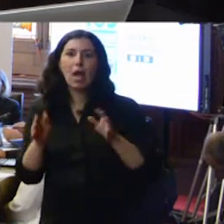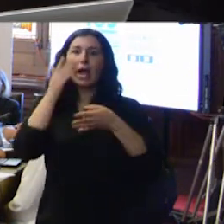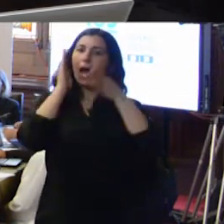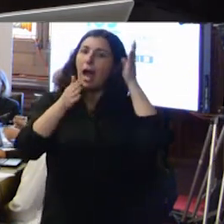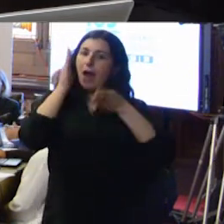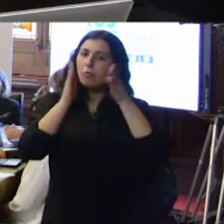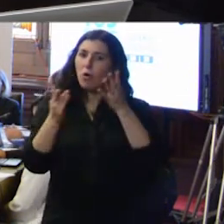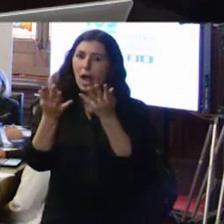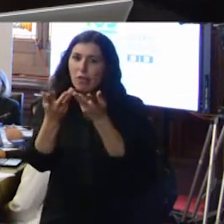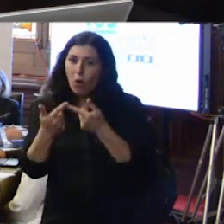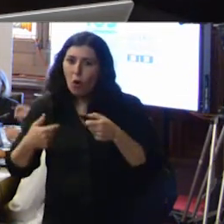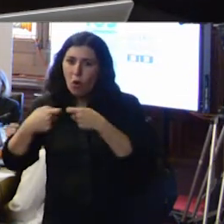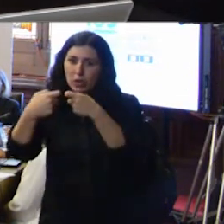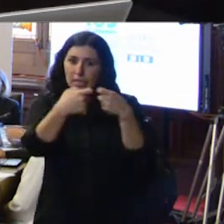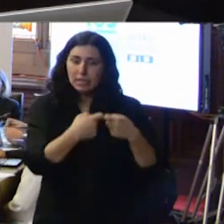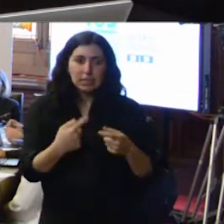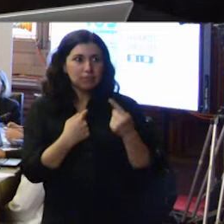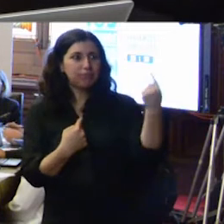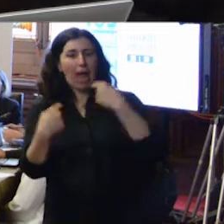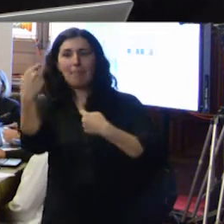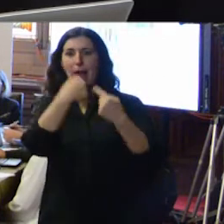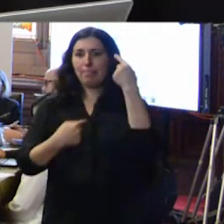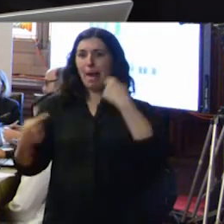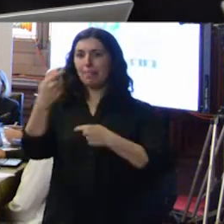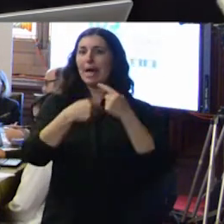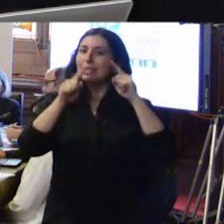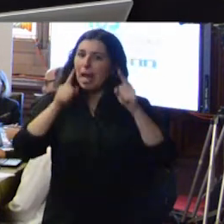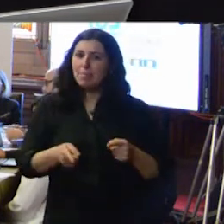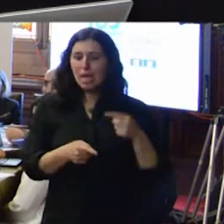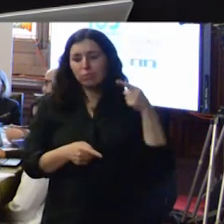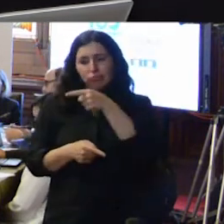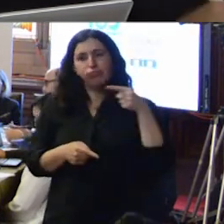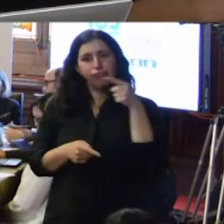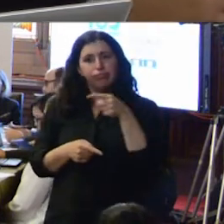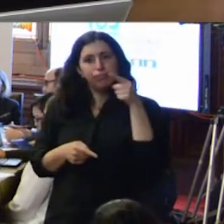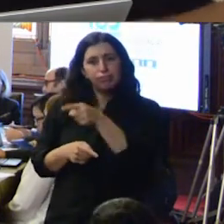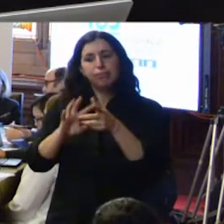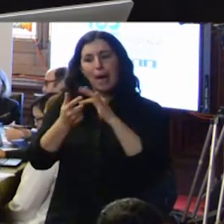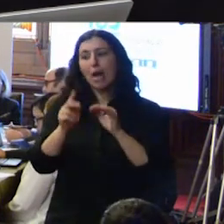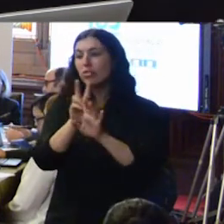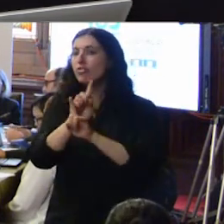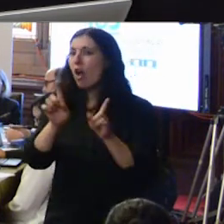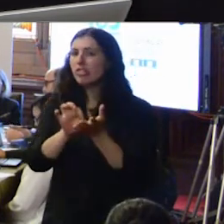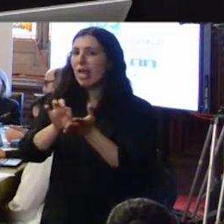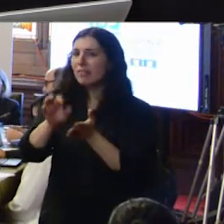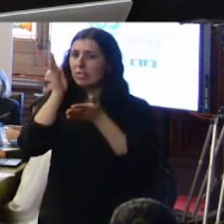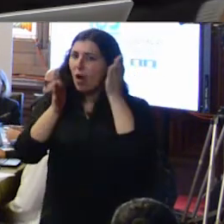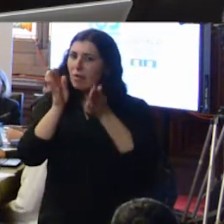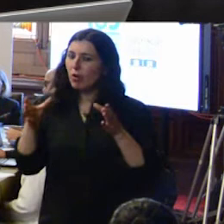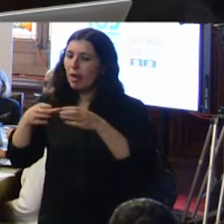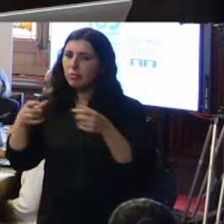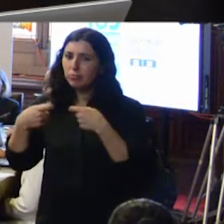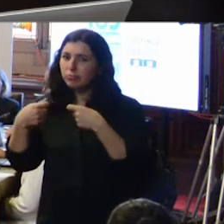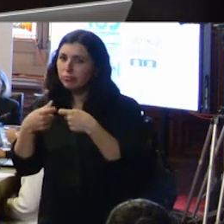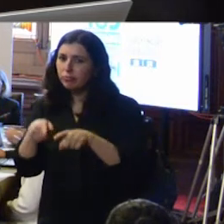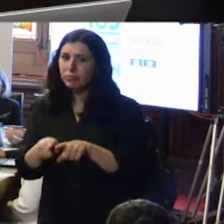organizaciones sociales acosadas judicialmente también se les está demandando, buscando que se abstenga de brindar sus servicios y que de esta manera